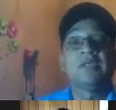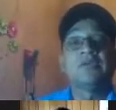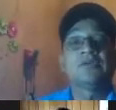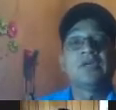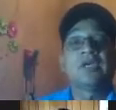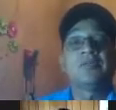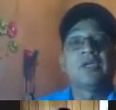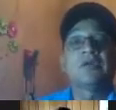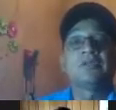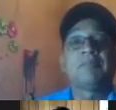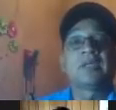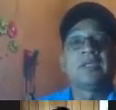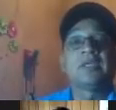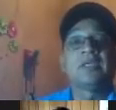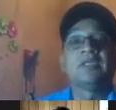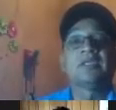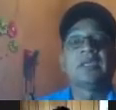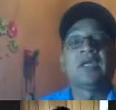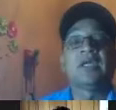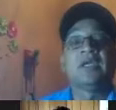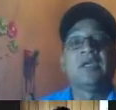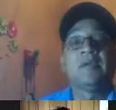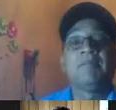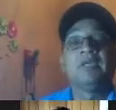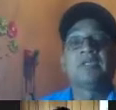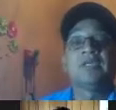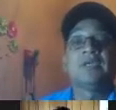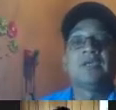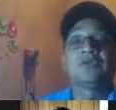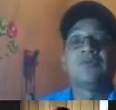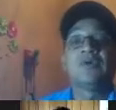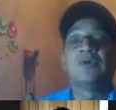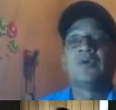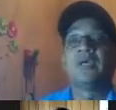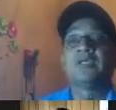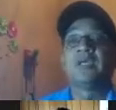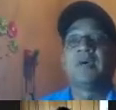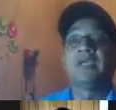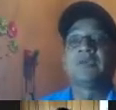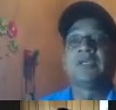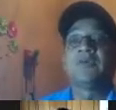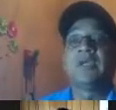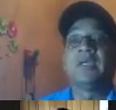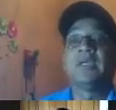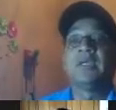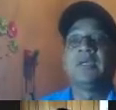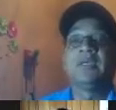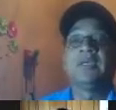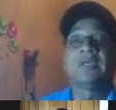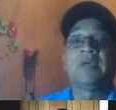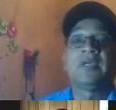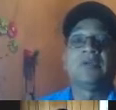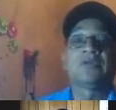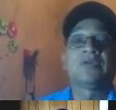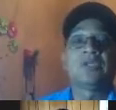realmente nos toca que poner la contraparte de estar pendiente de ellos como lo hacía el maestro en la escuela. Y de